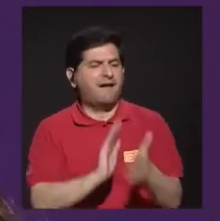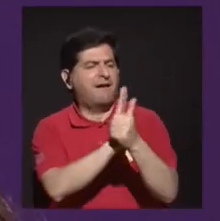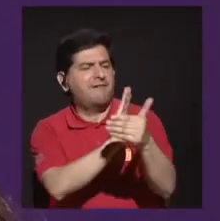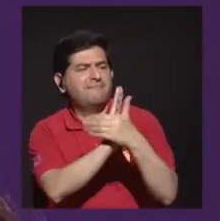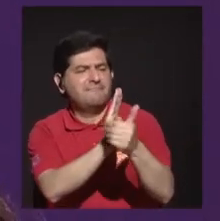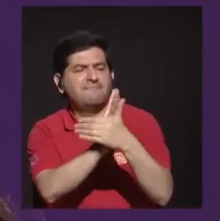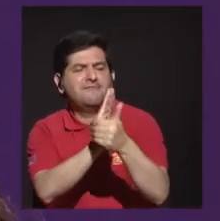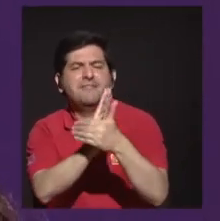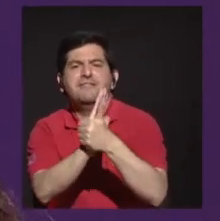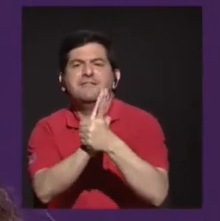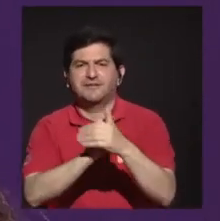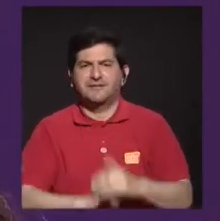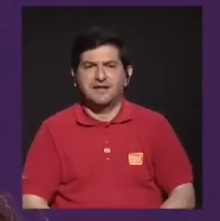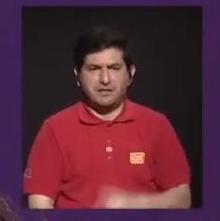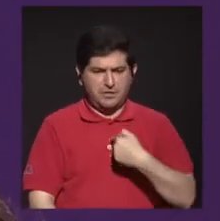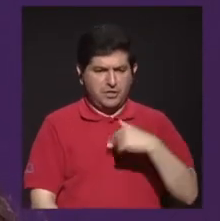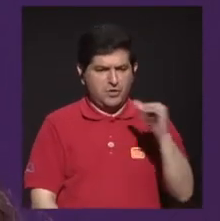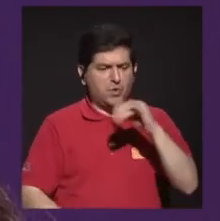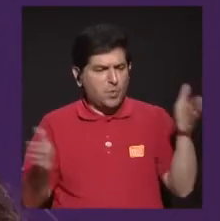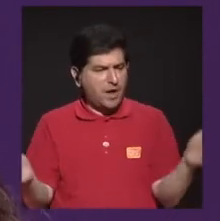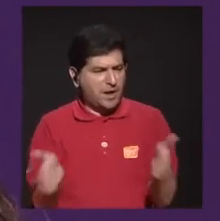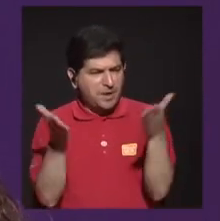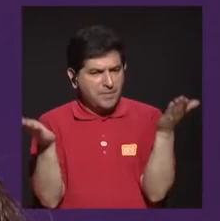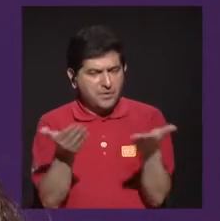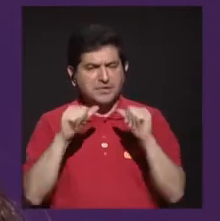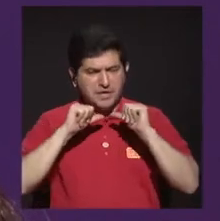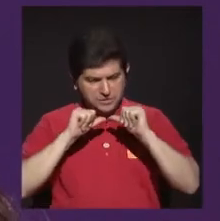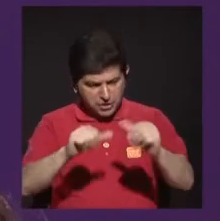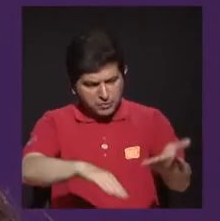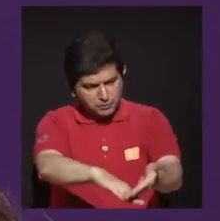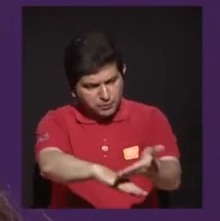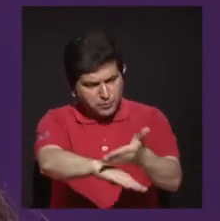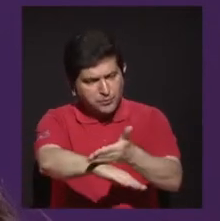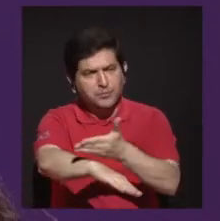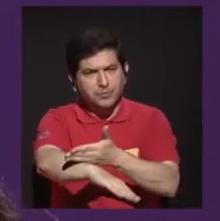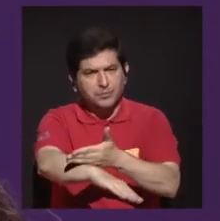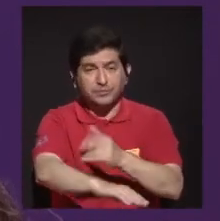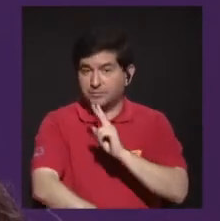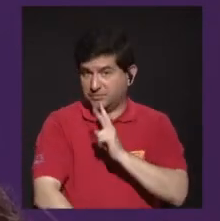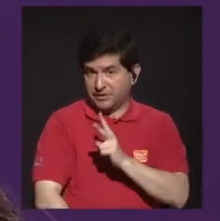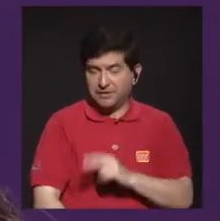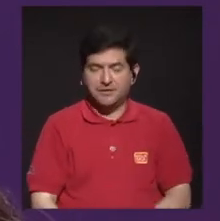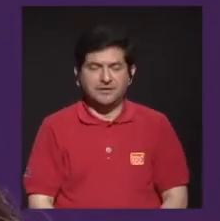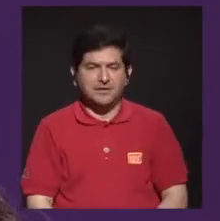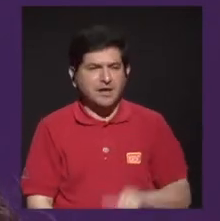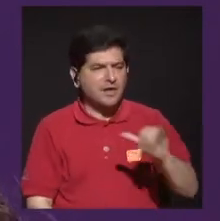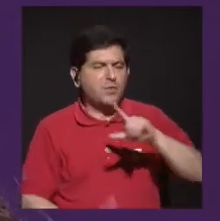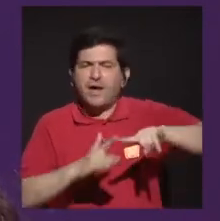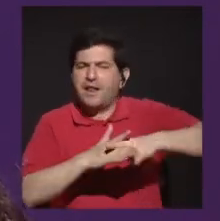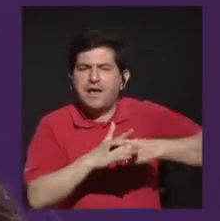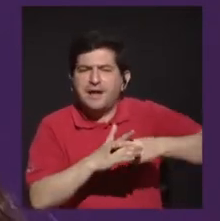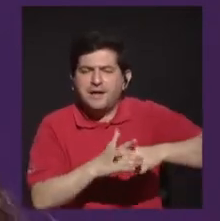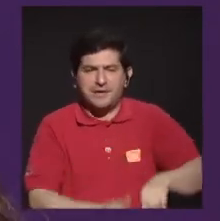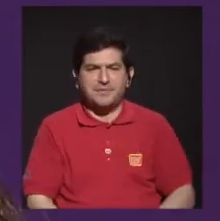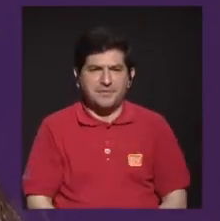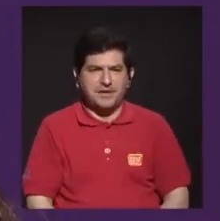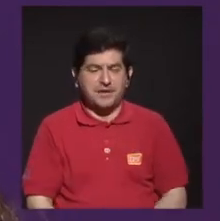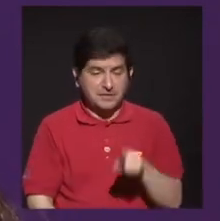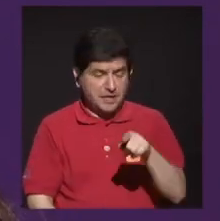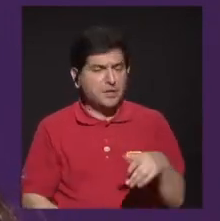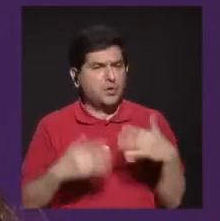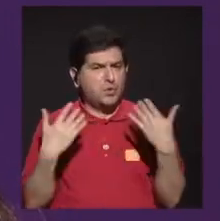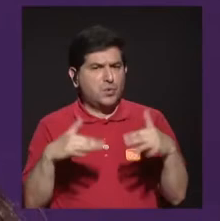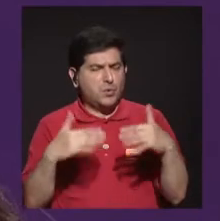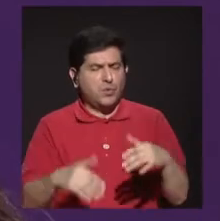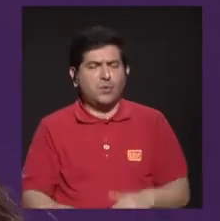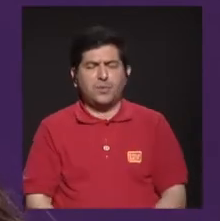cualidades y motivaciones para yo seguir adelante, ¿verdad? Claro, totalmente. Y herramientas, como porque eso ha sido una gran herramienta